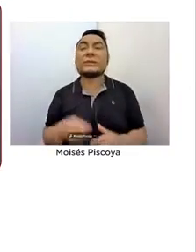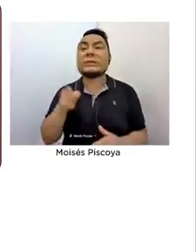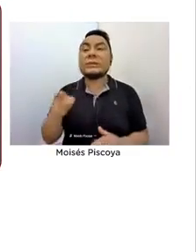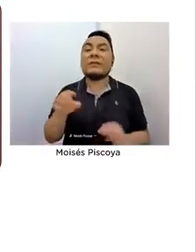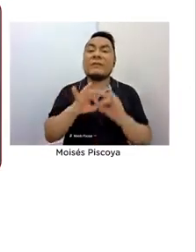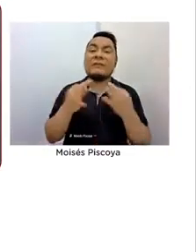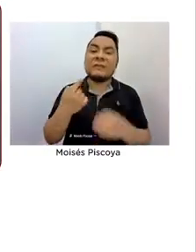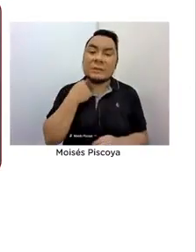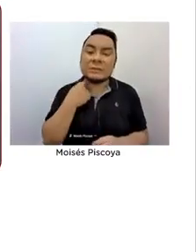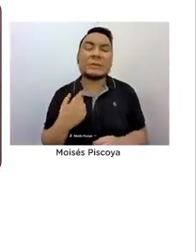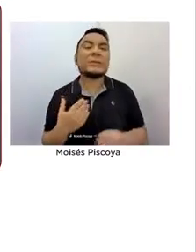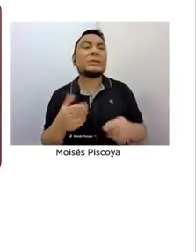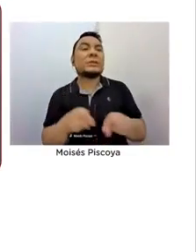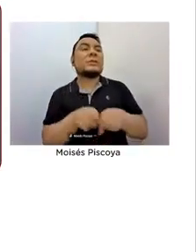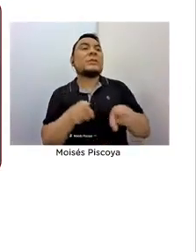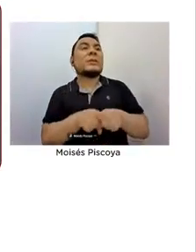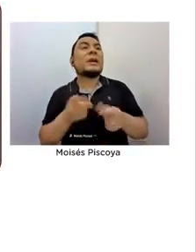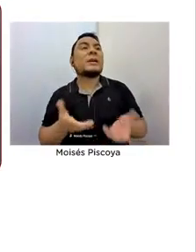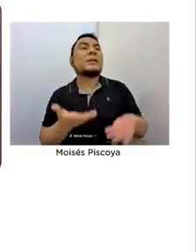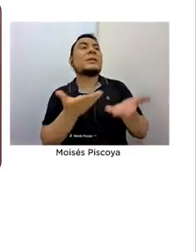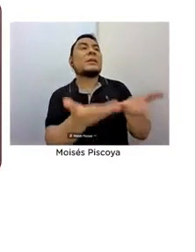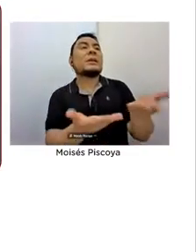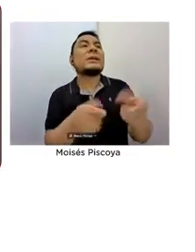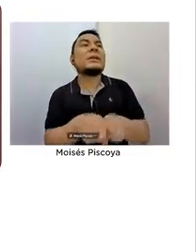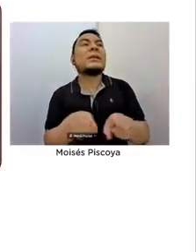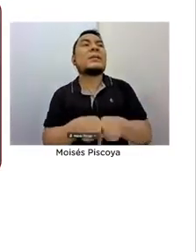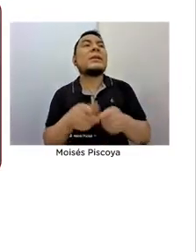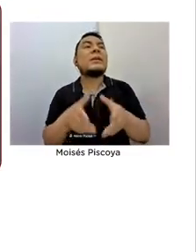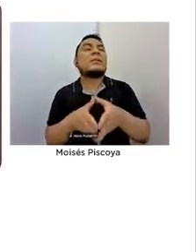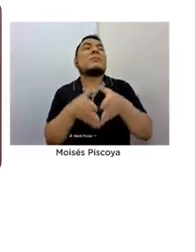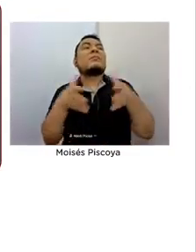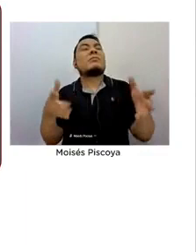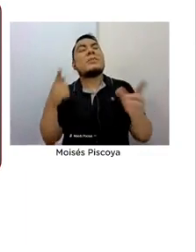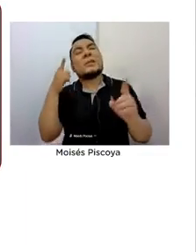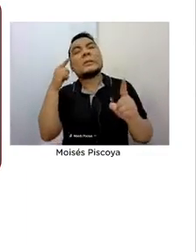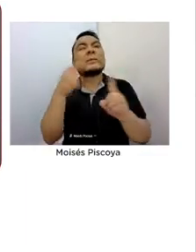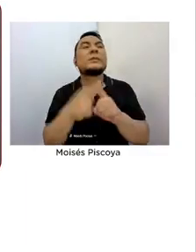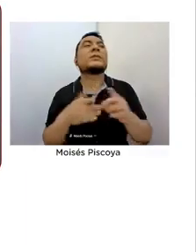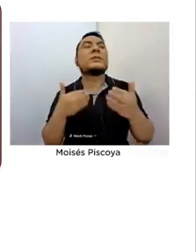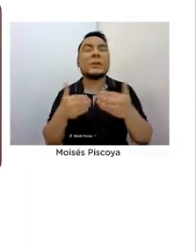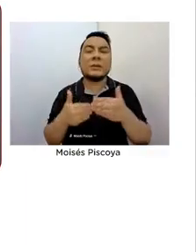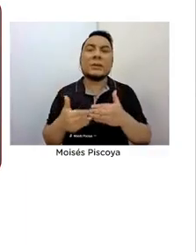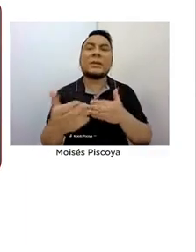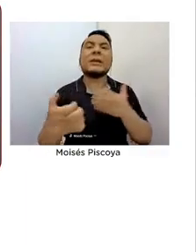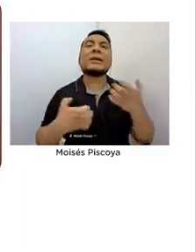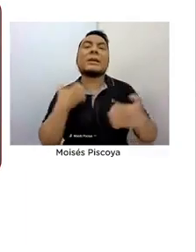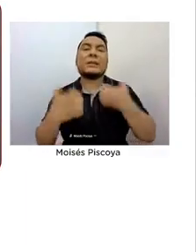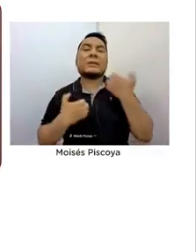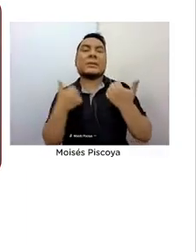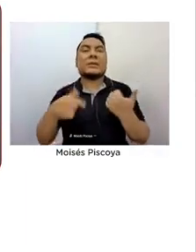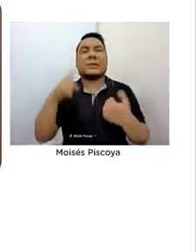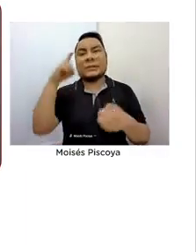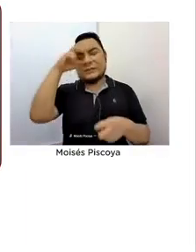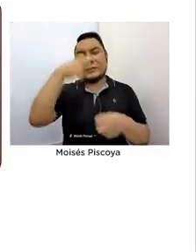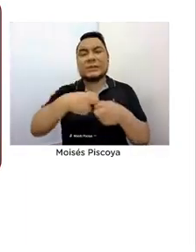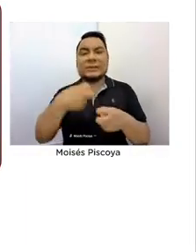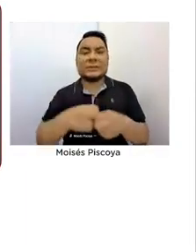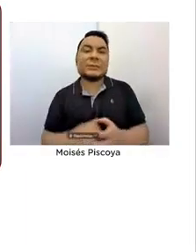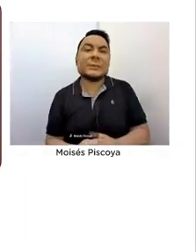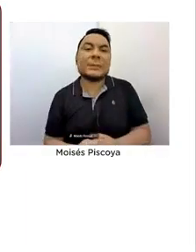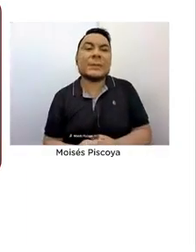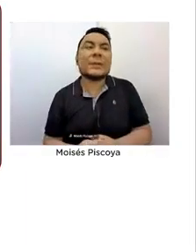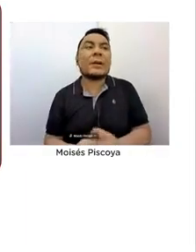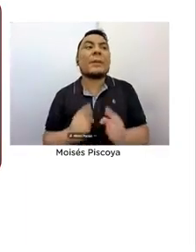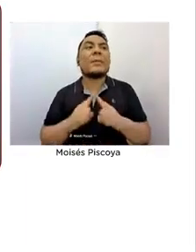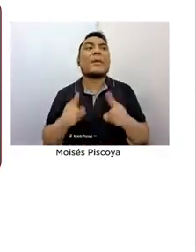familias, ha planteado también enormes retos para sobrellevar emocionalmente esta crisis. Pero